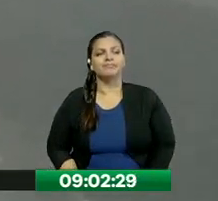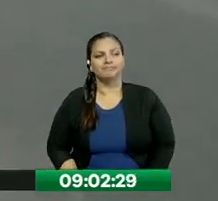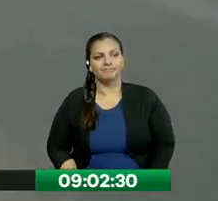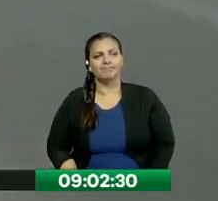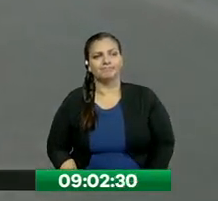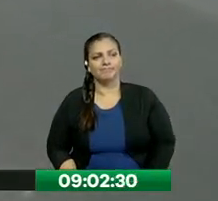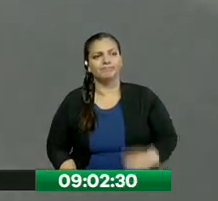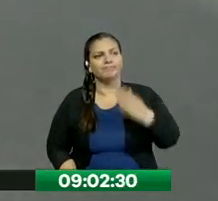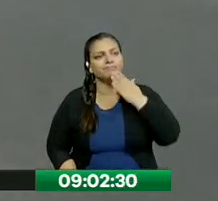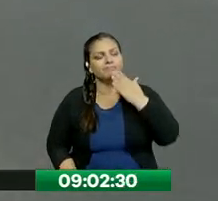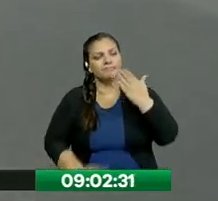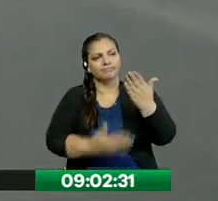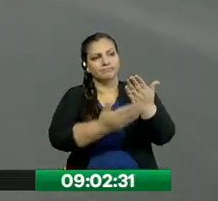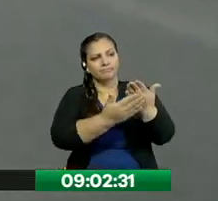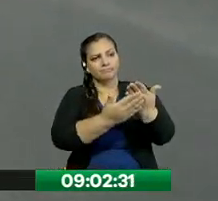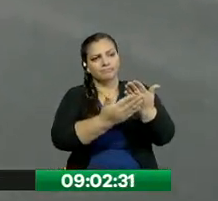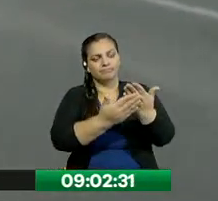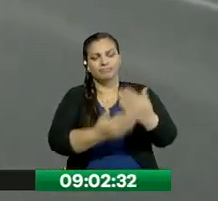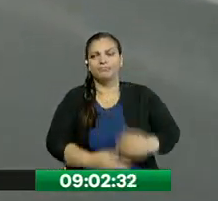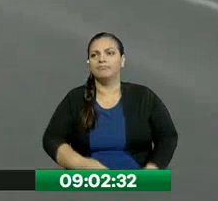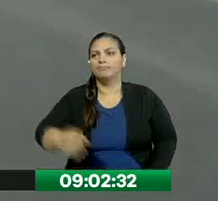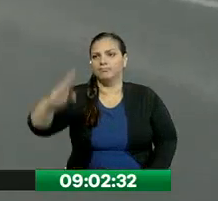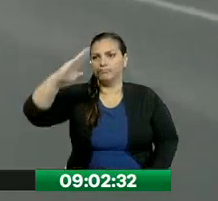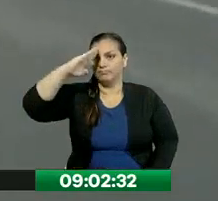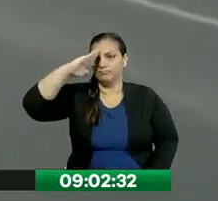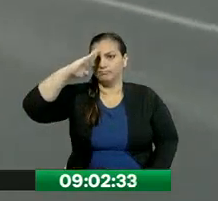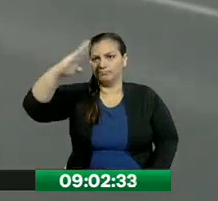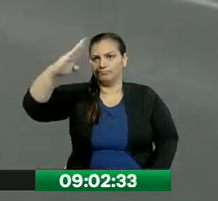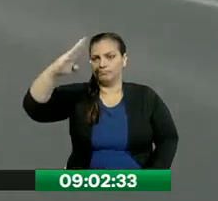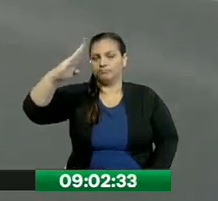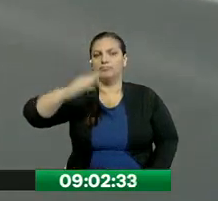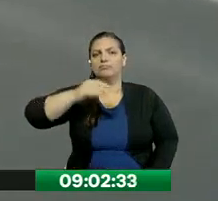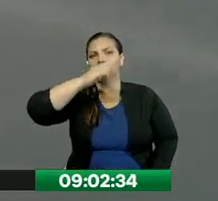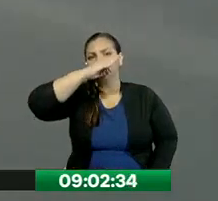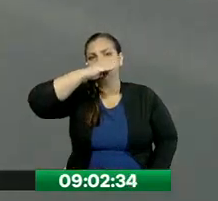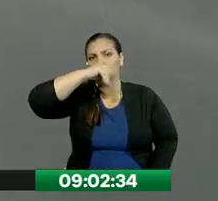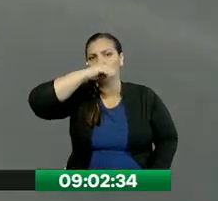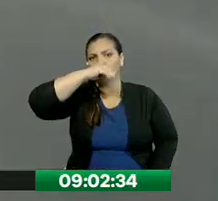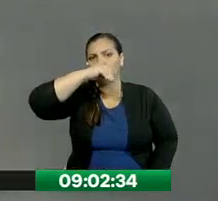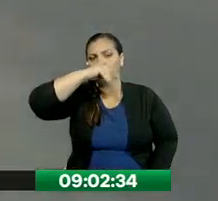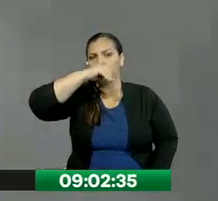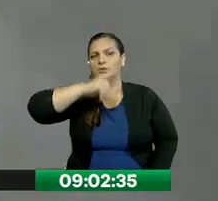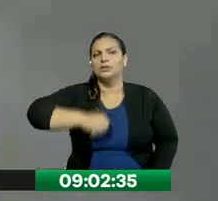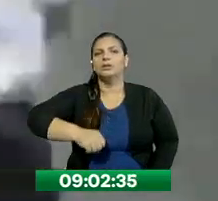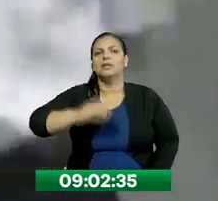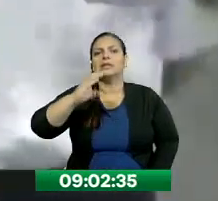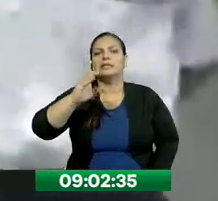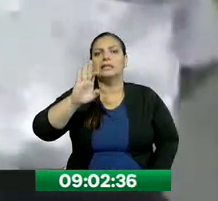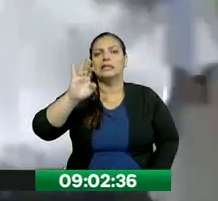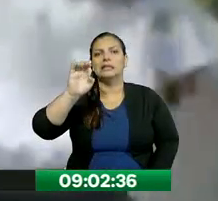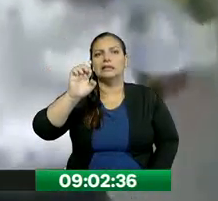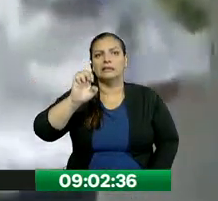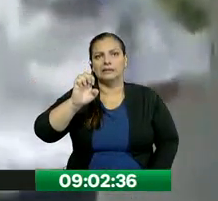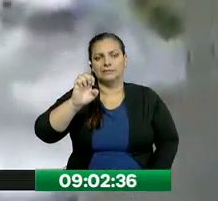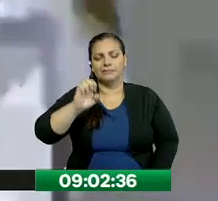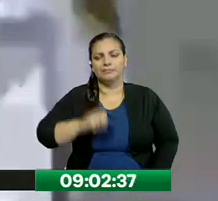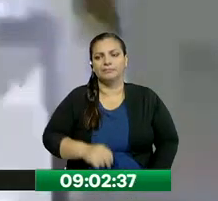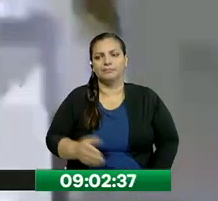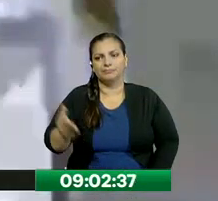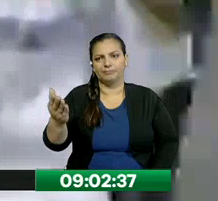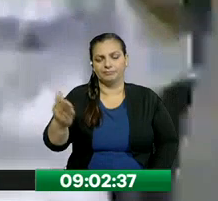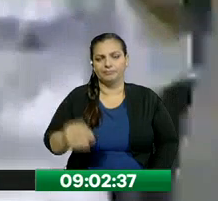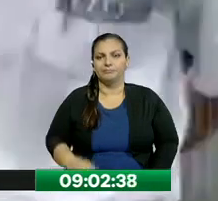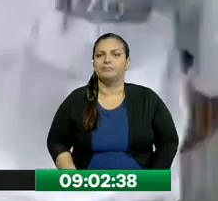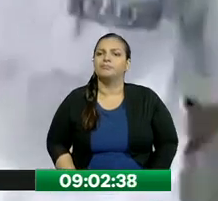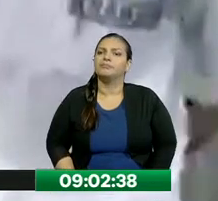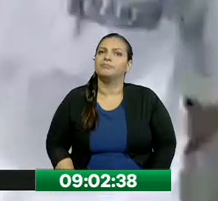muchísimas gracias. Vamos a dialogar inmediatamente con el coronel Raúl Flores, de la Dirección de Transporte Público de la Comisión de Tránsito.